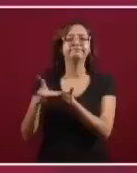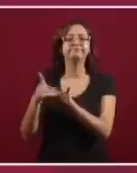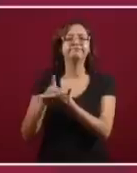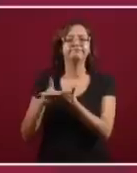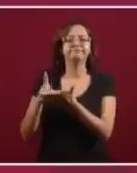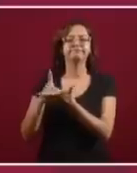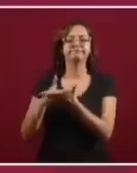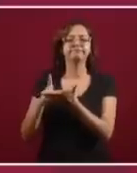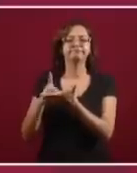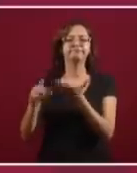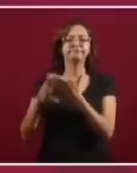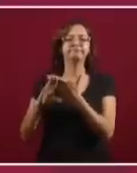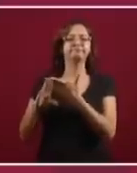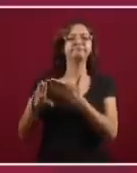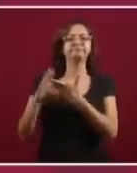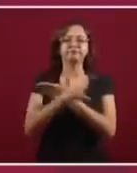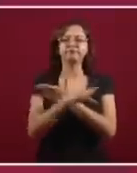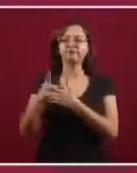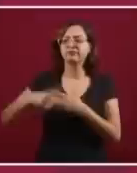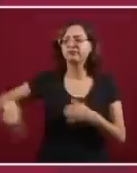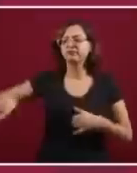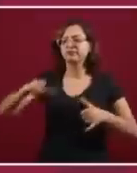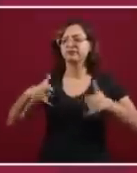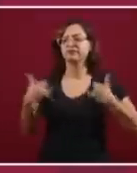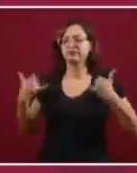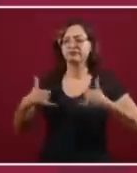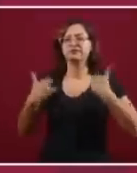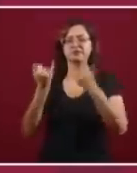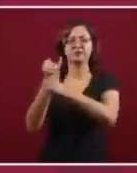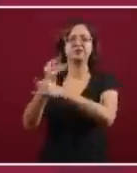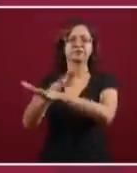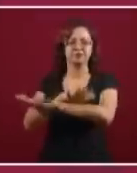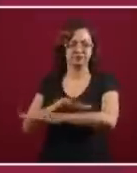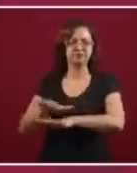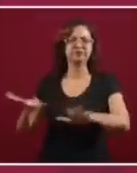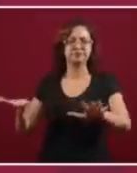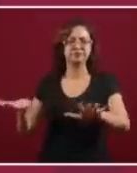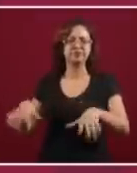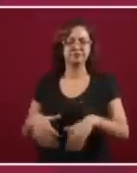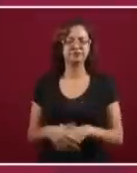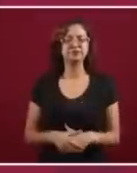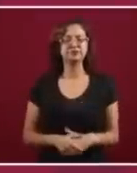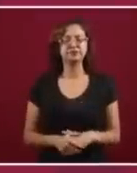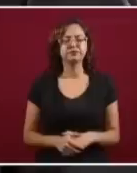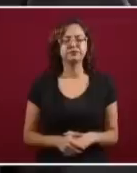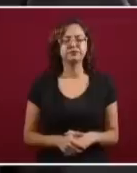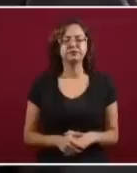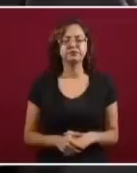a los jóvenes informando los sobre este asunto